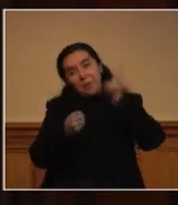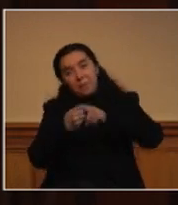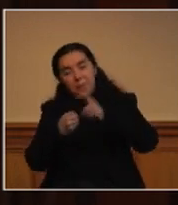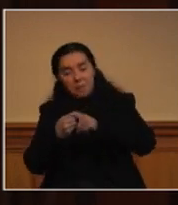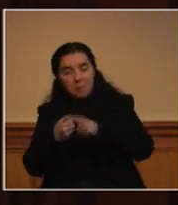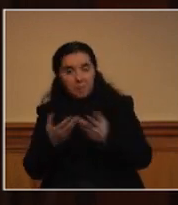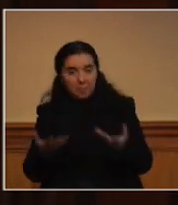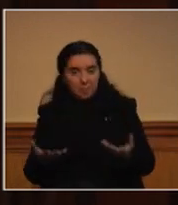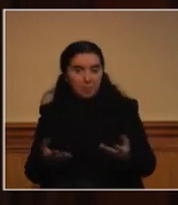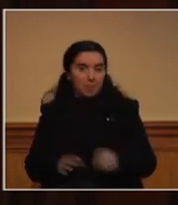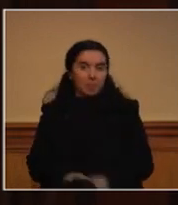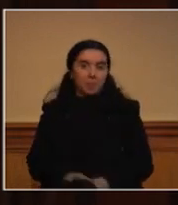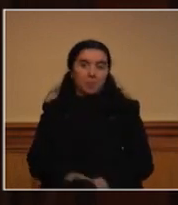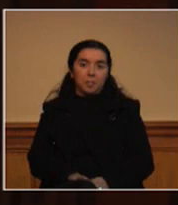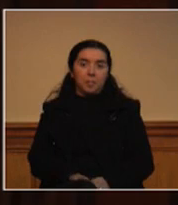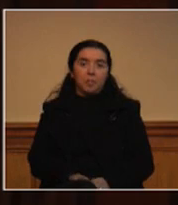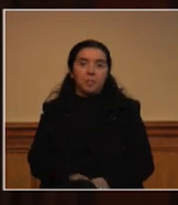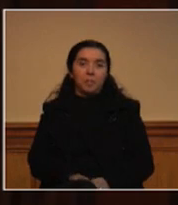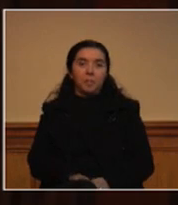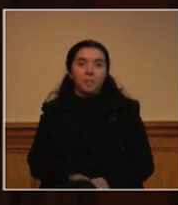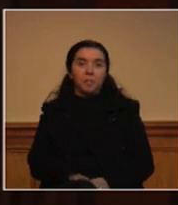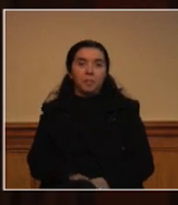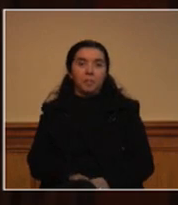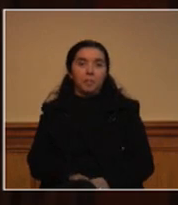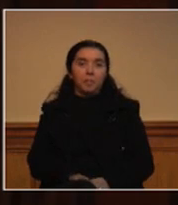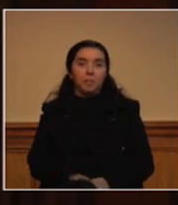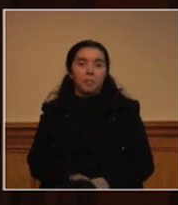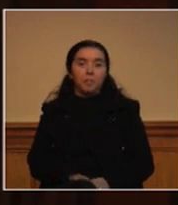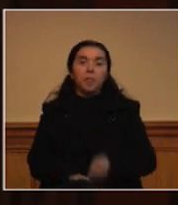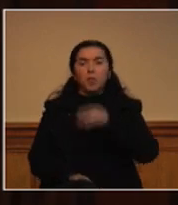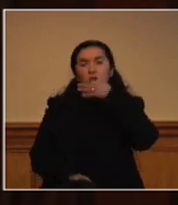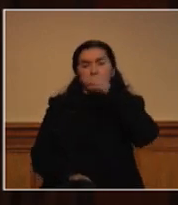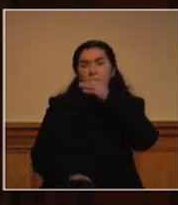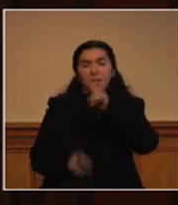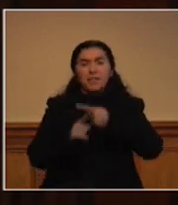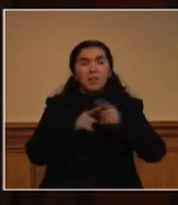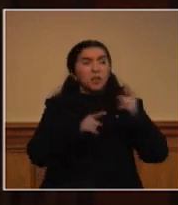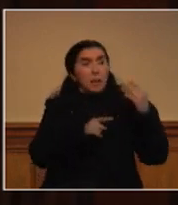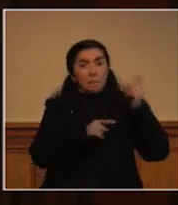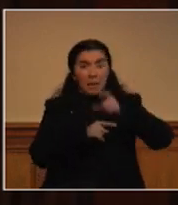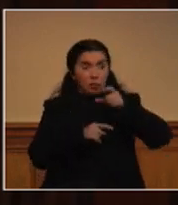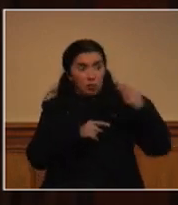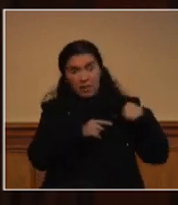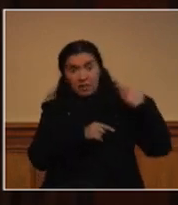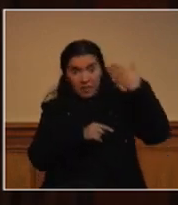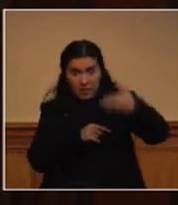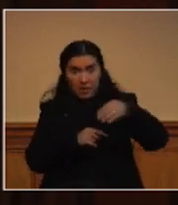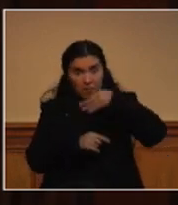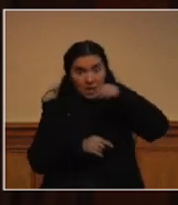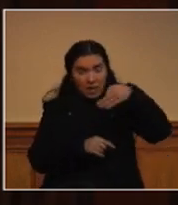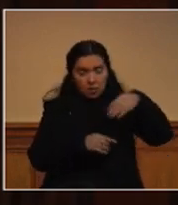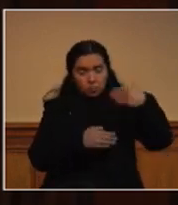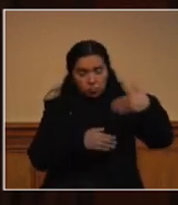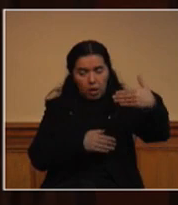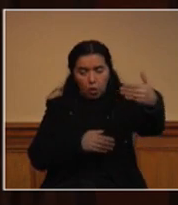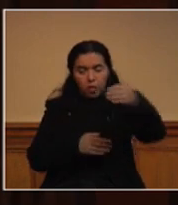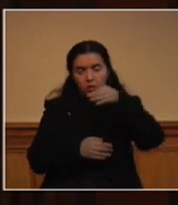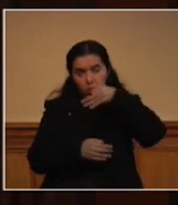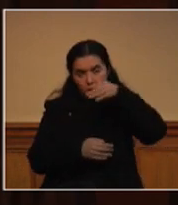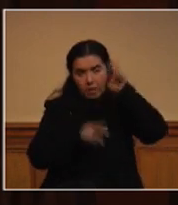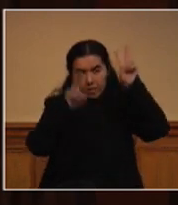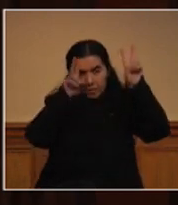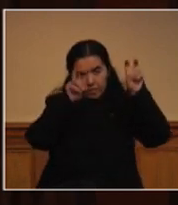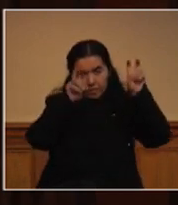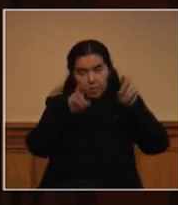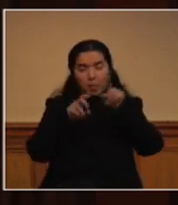me quiero extender mucho más porque seguro que de esto nos van a hablar nuestras compañeras que viene a continuación. Y en último lugar, de